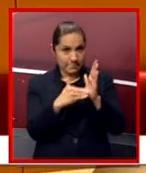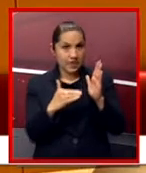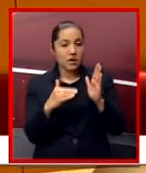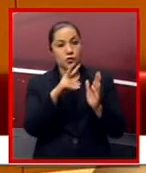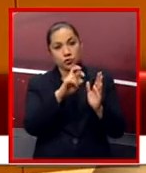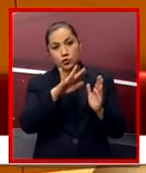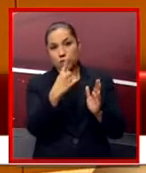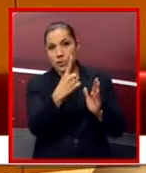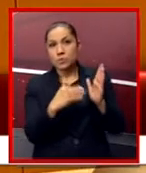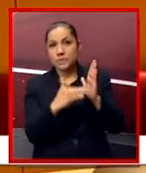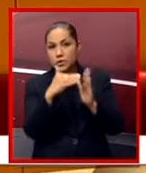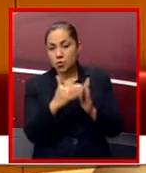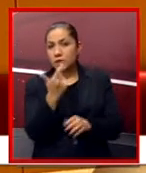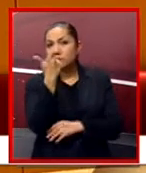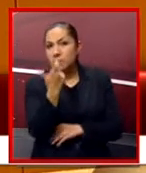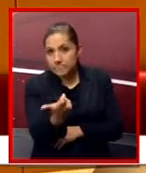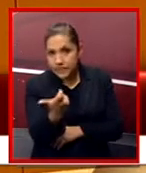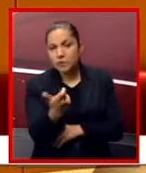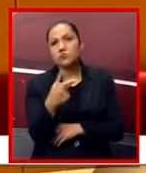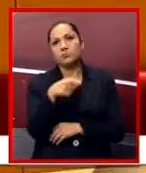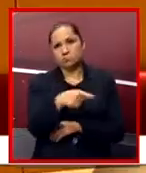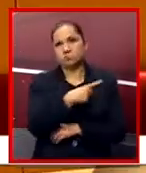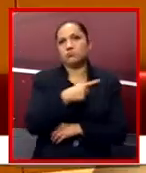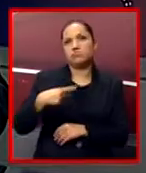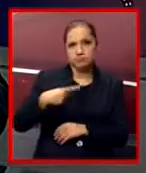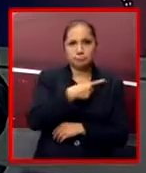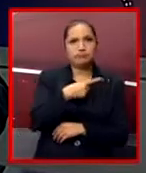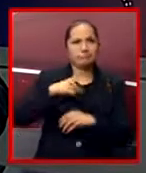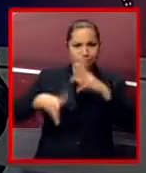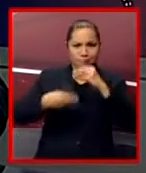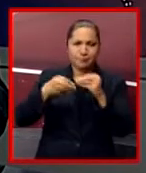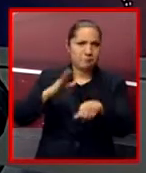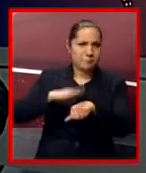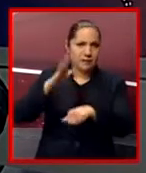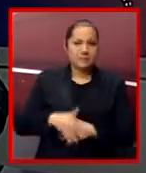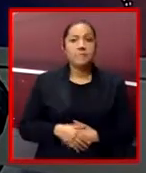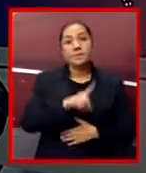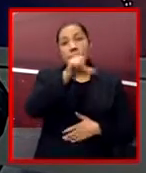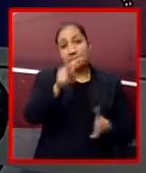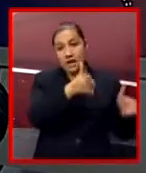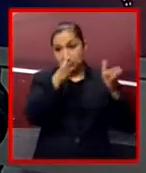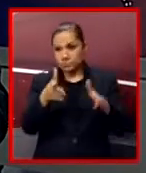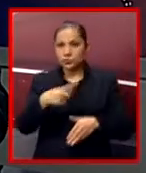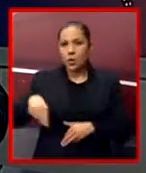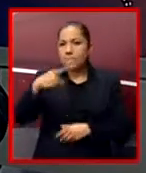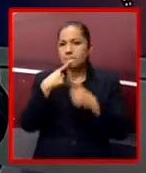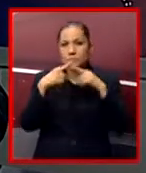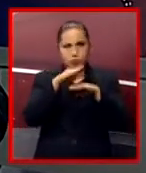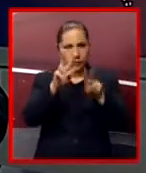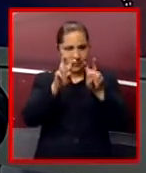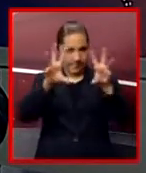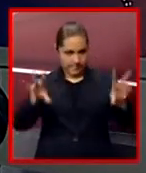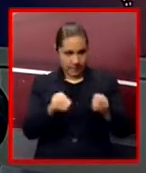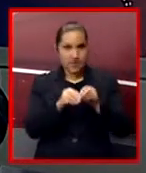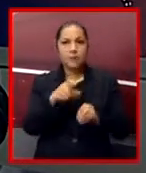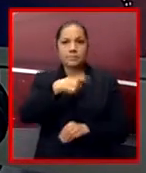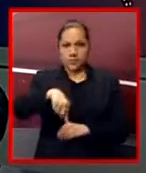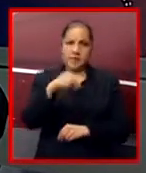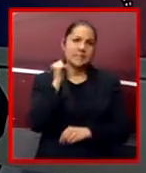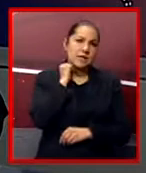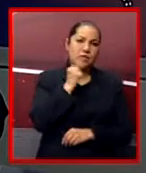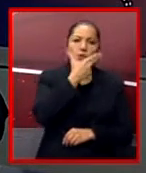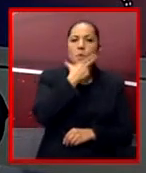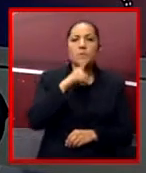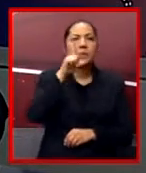614.251 millones de pesos más de deuda. Posteriormente comenzó la discusión en lo general, en donde las y los senadores de